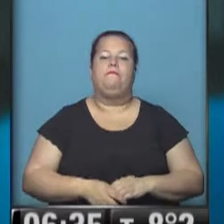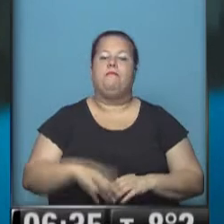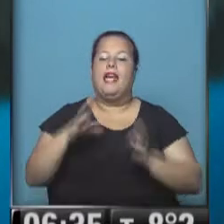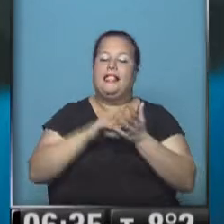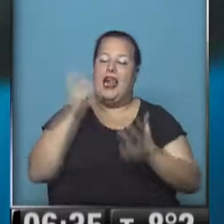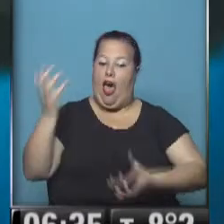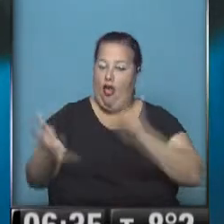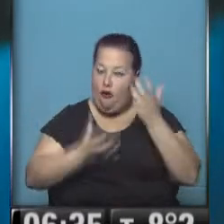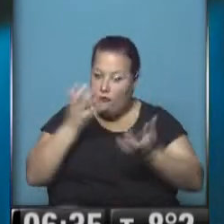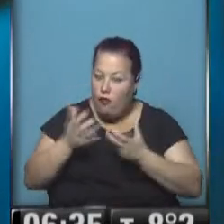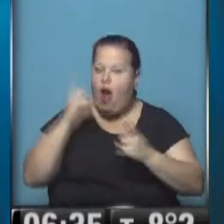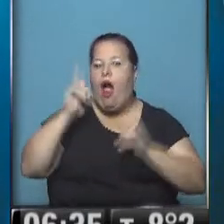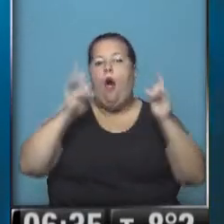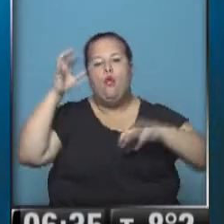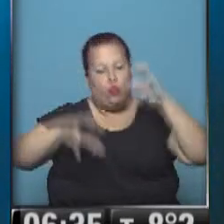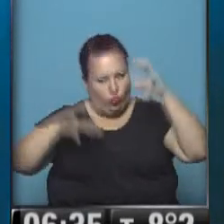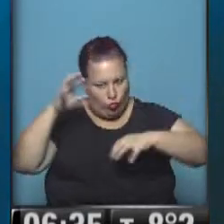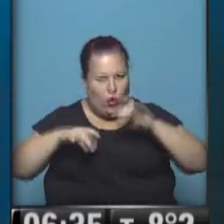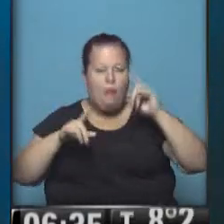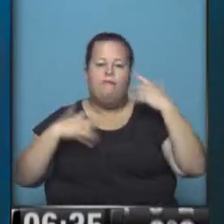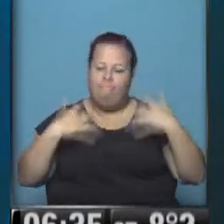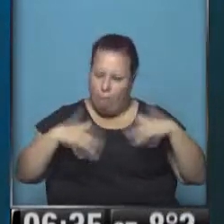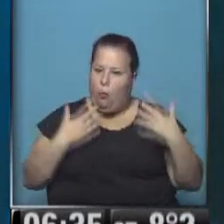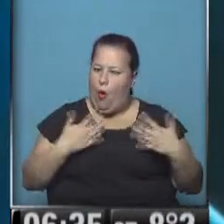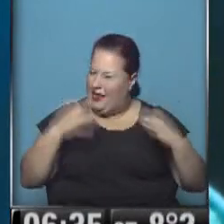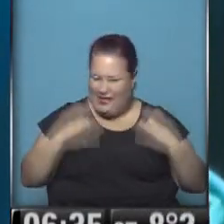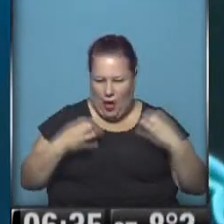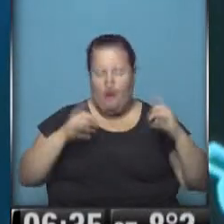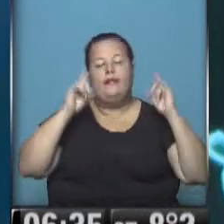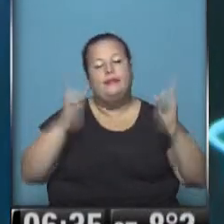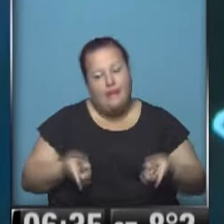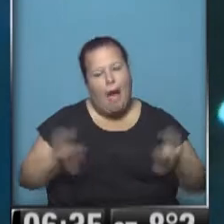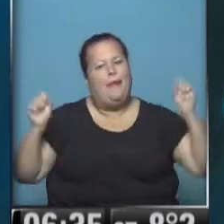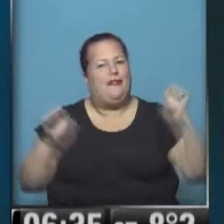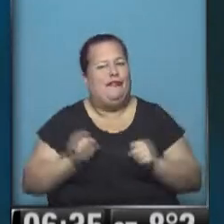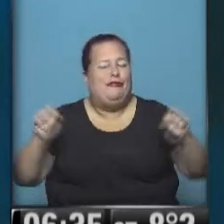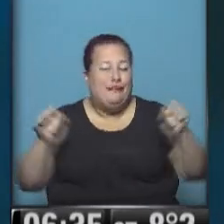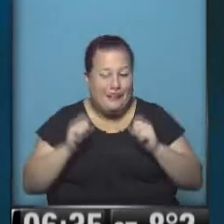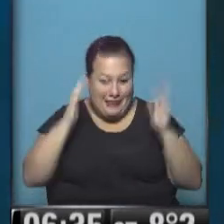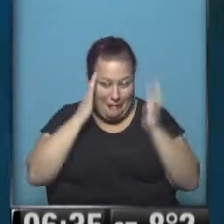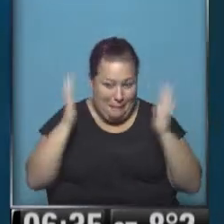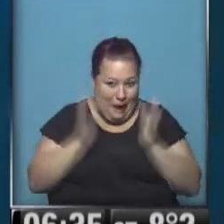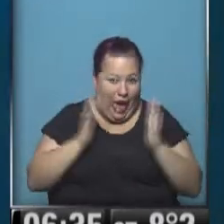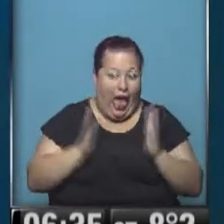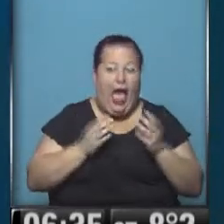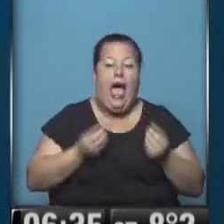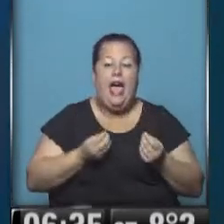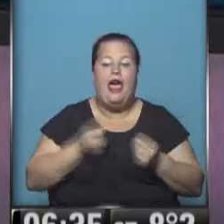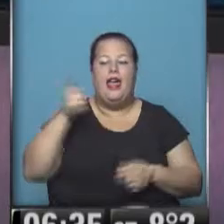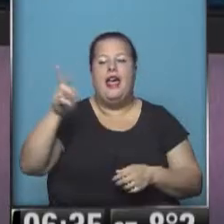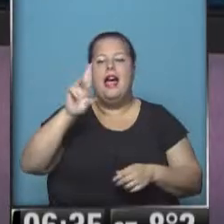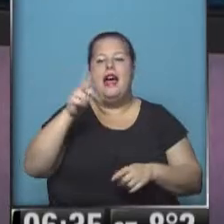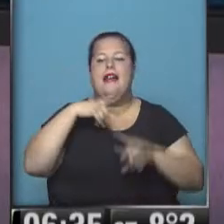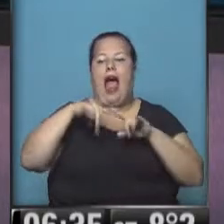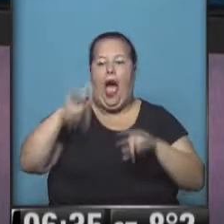tierra del fuego alguna precipitación altamente probable y también hace frío el fuerte en la ciudad de rawson